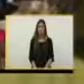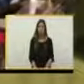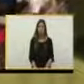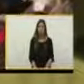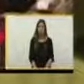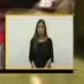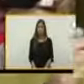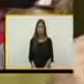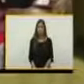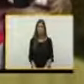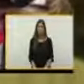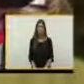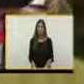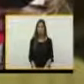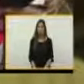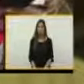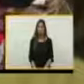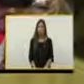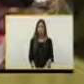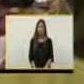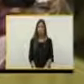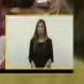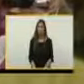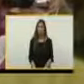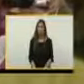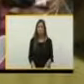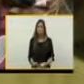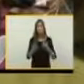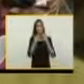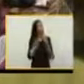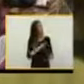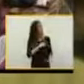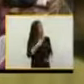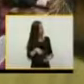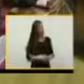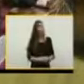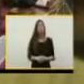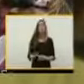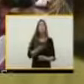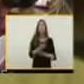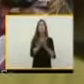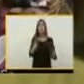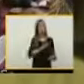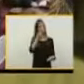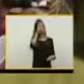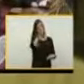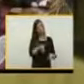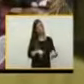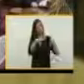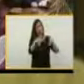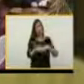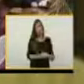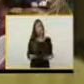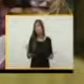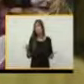que iso pode existir. Insisto en que, tanto nun caso como non contrario, pode obrar neste lapso de tempo